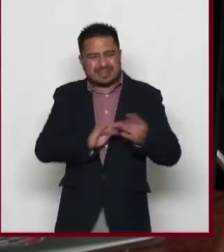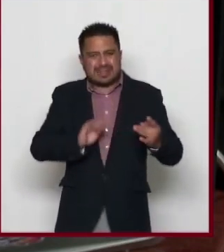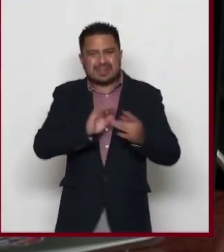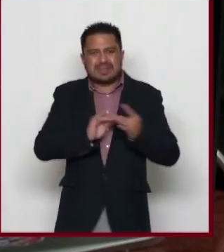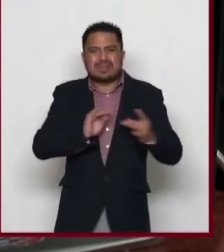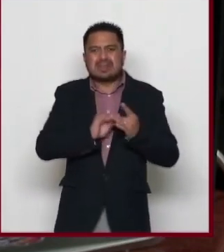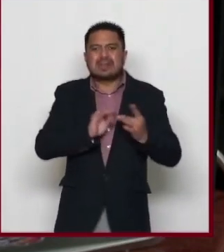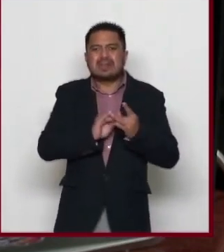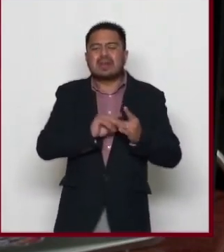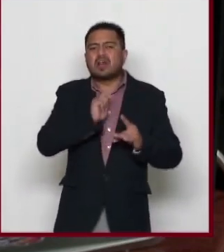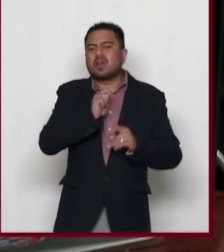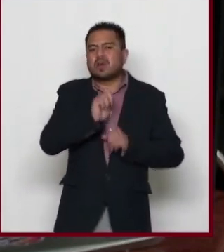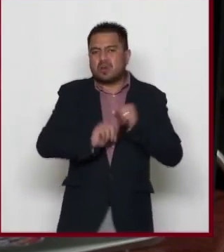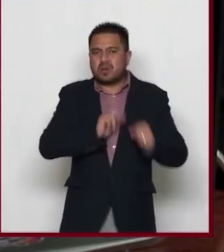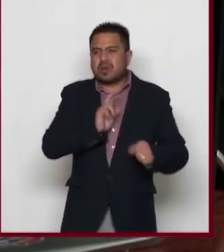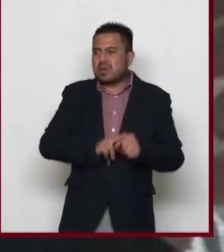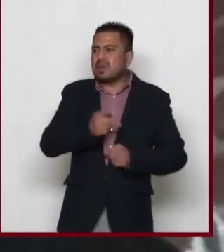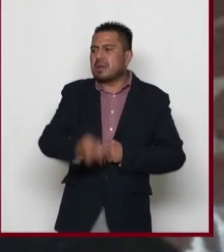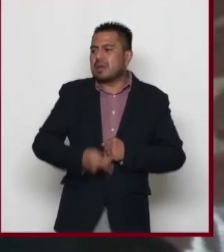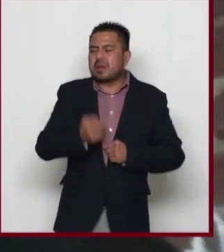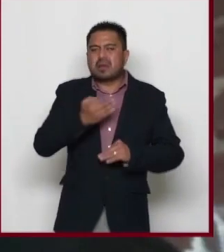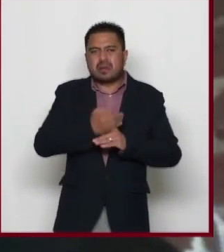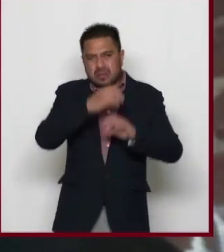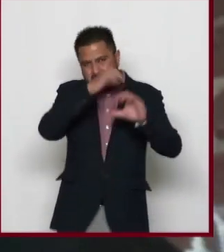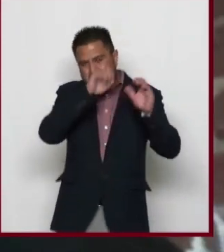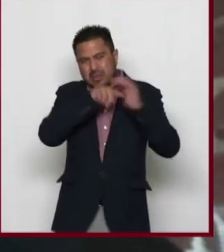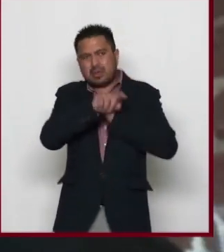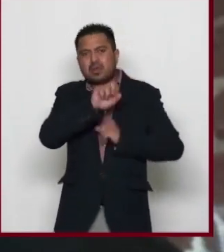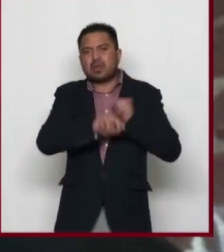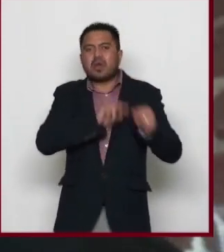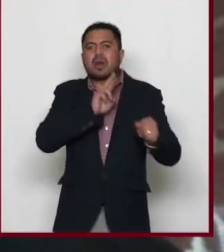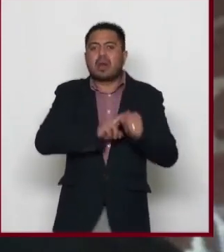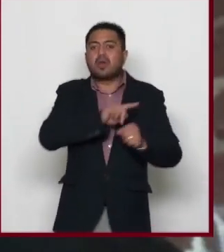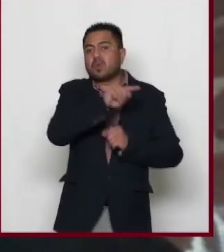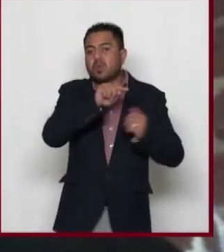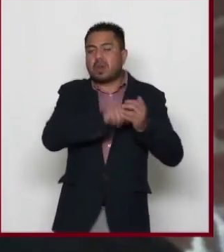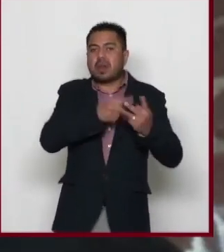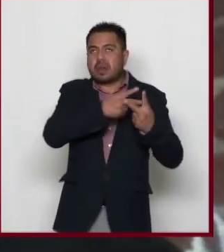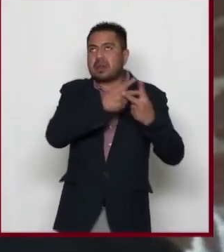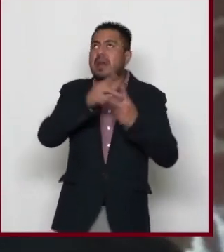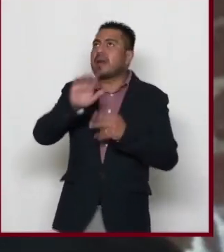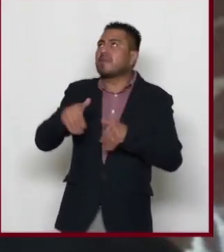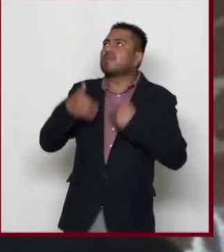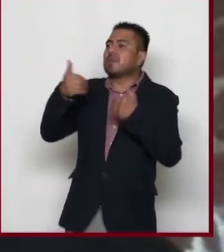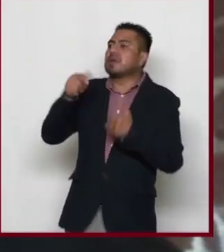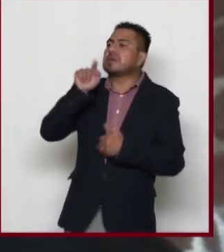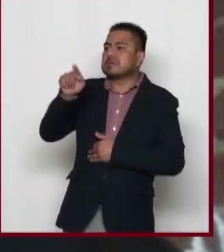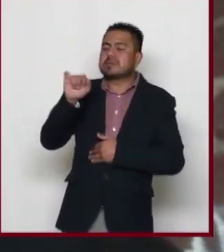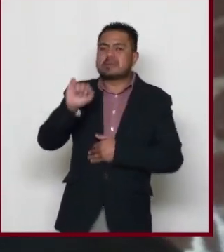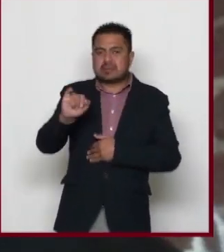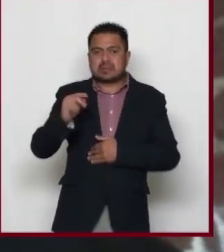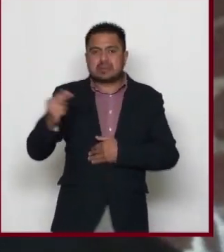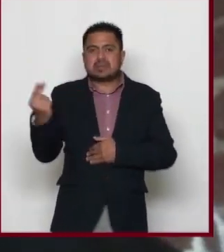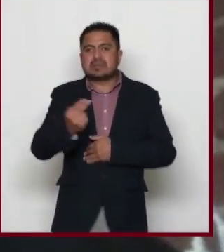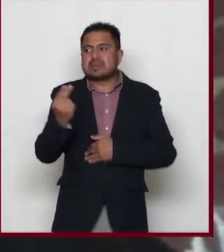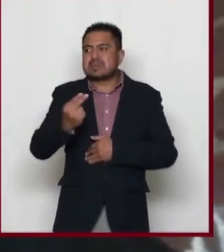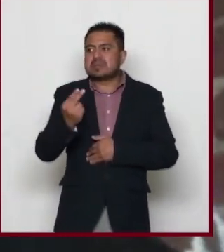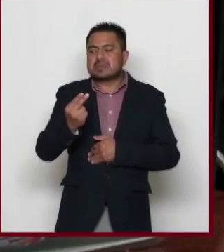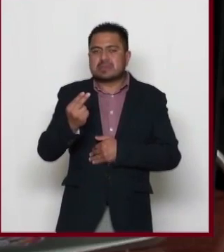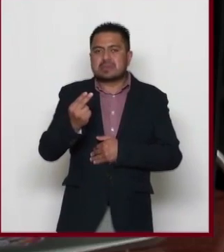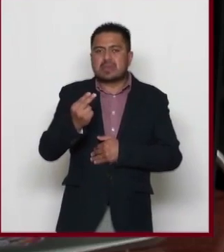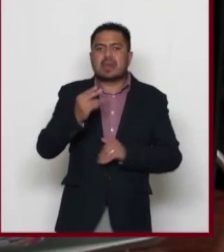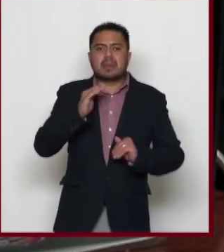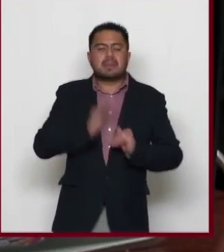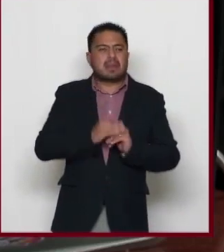la Tierra, en un telescopio, como usted dijo, como me preguntó, normal, un telescopio normal, hay telescopios en el espacio